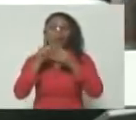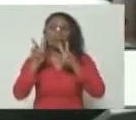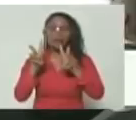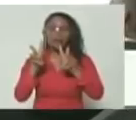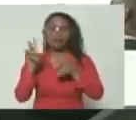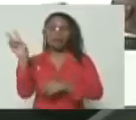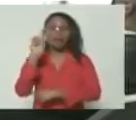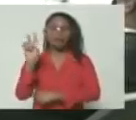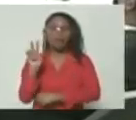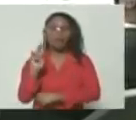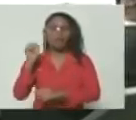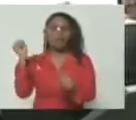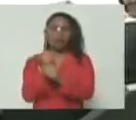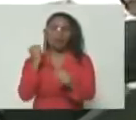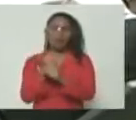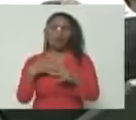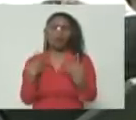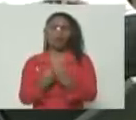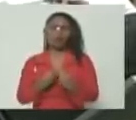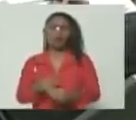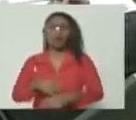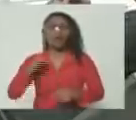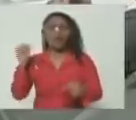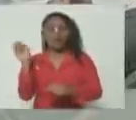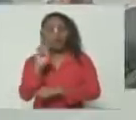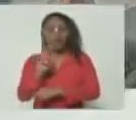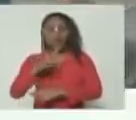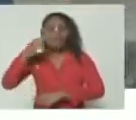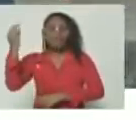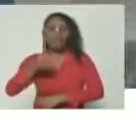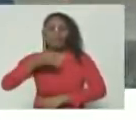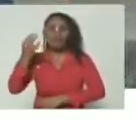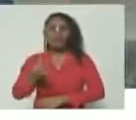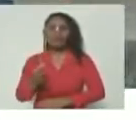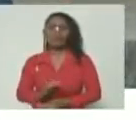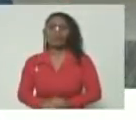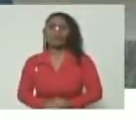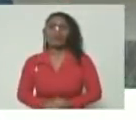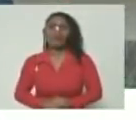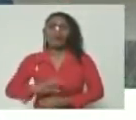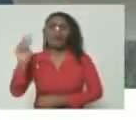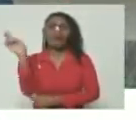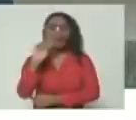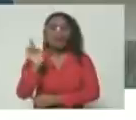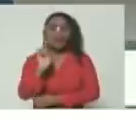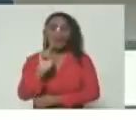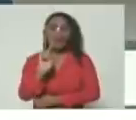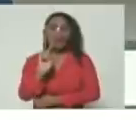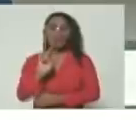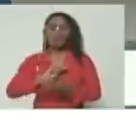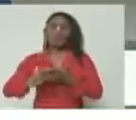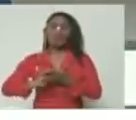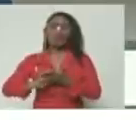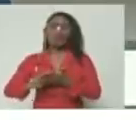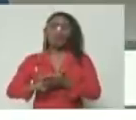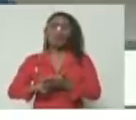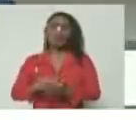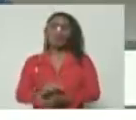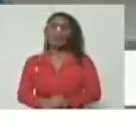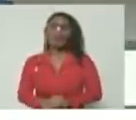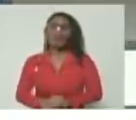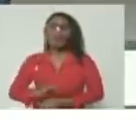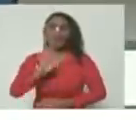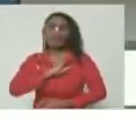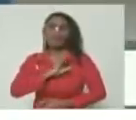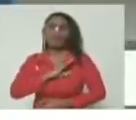una Venezuela de trabajo conjunto, una Venezuela de verdad, verdadita. Una Venezuela de reconciliación. Que